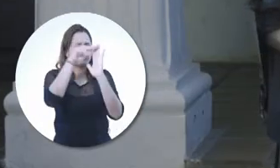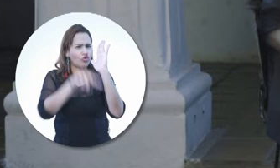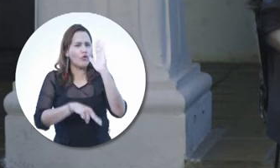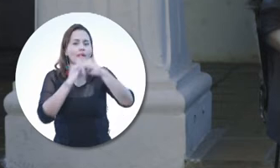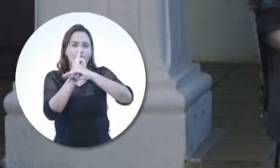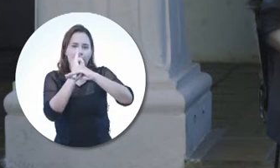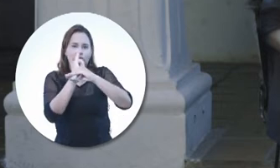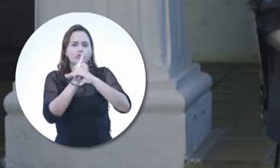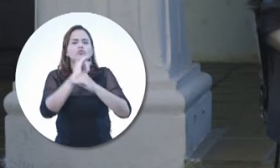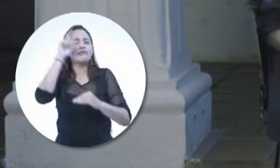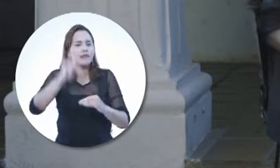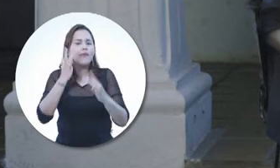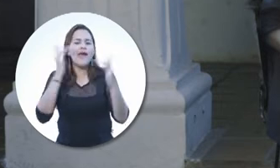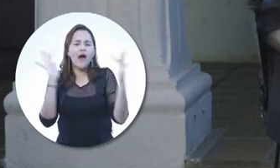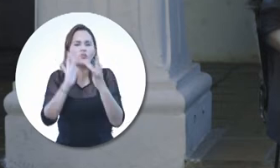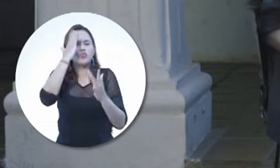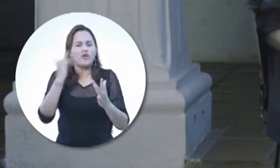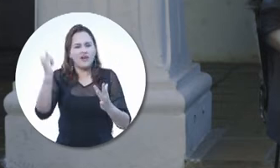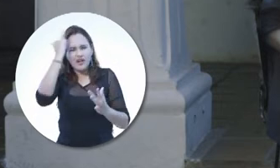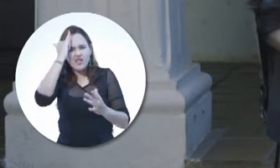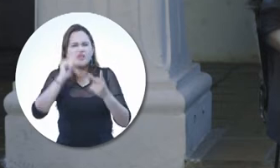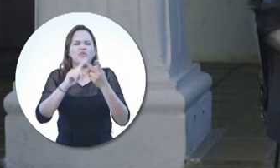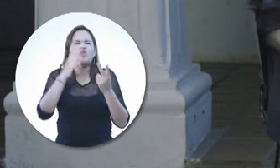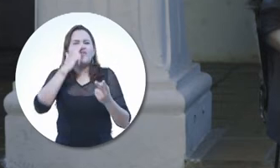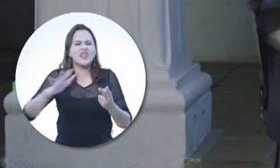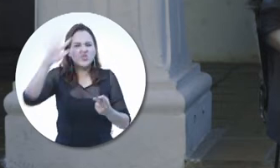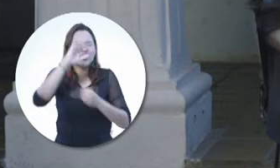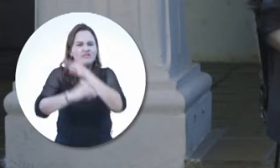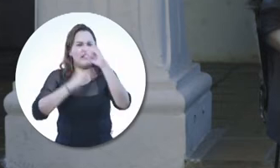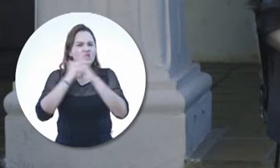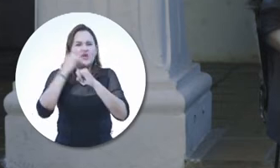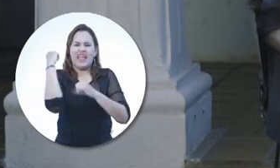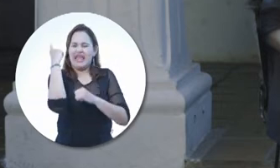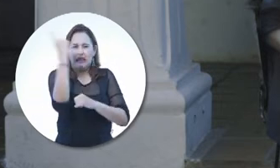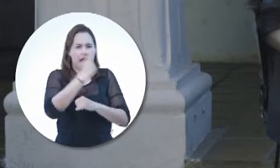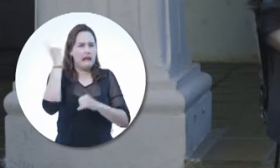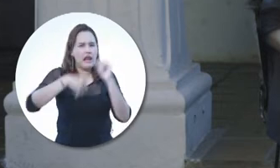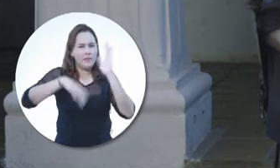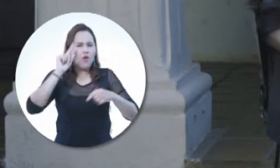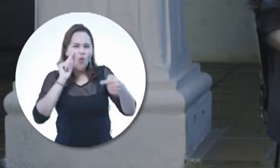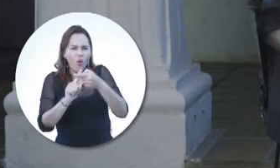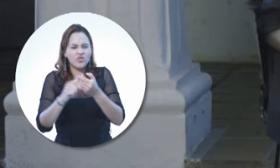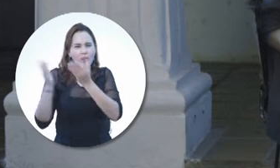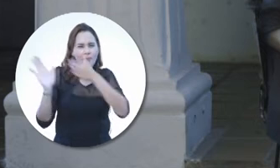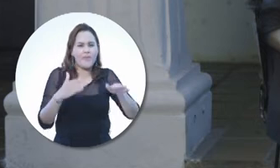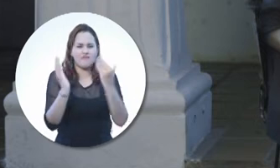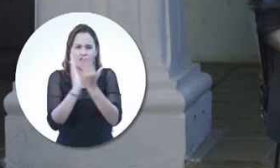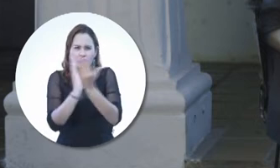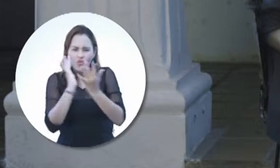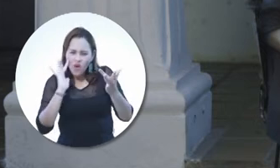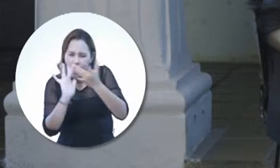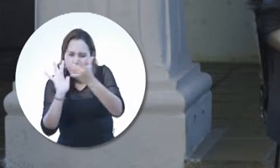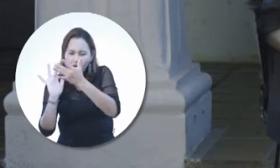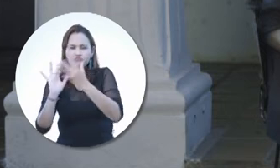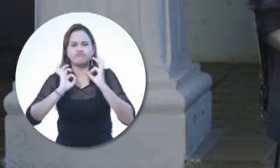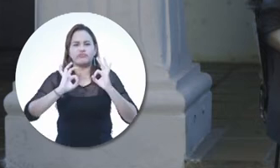Las políticas institucionales aplican referentes académicos nacionales e internacionales de reconocida calidad para la revisión y actualización de los planes de